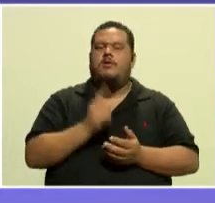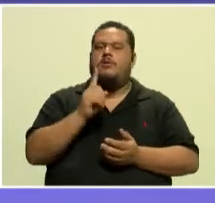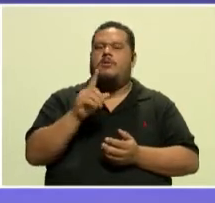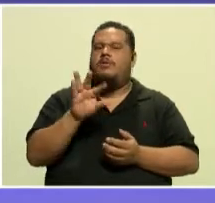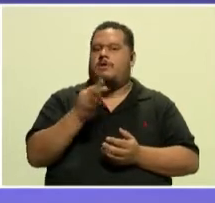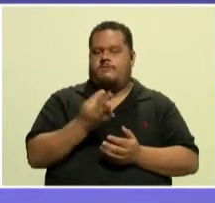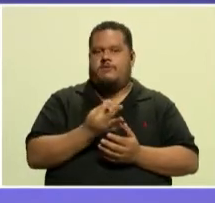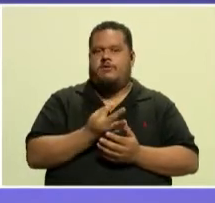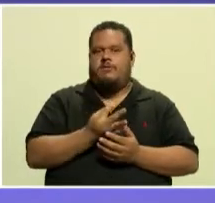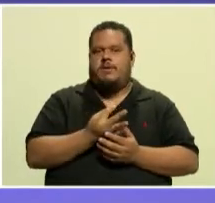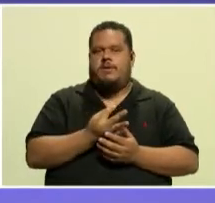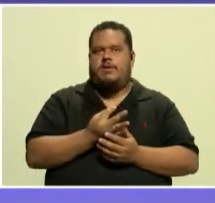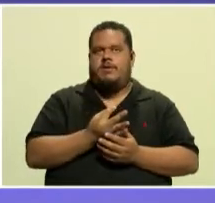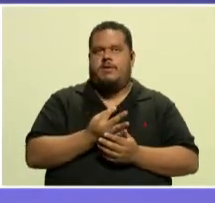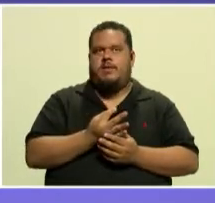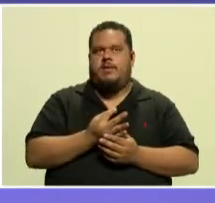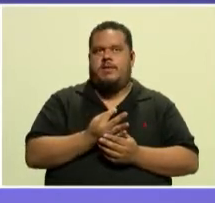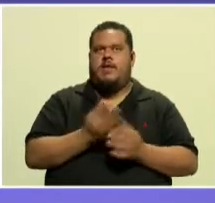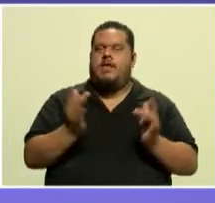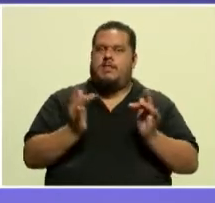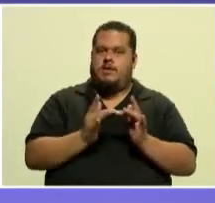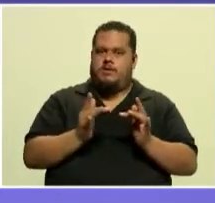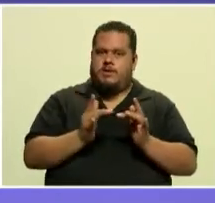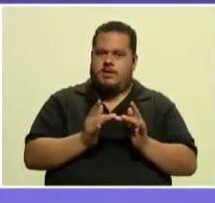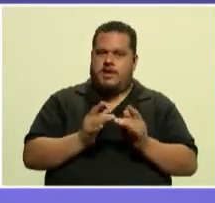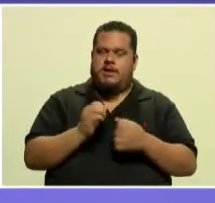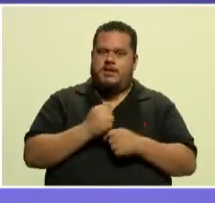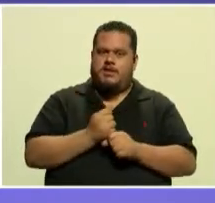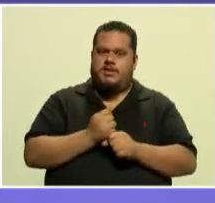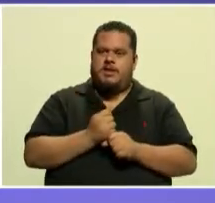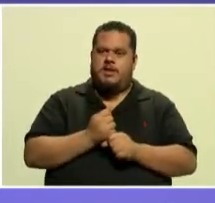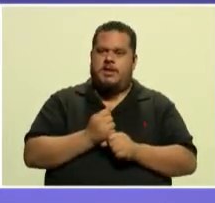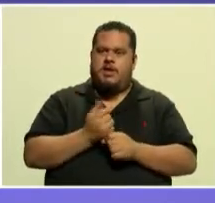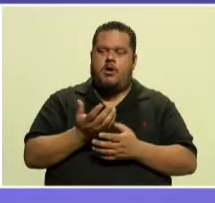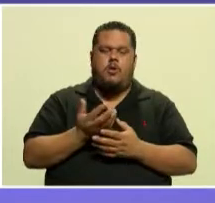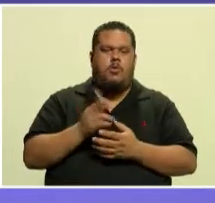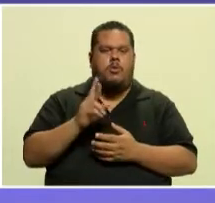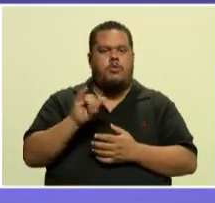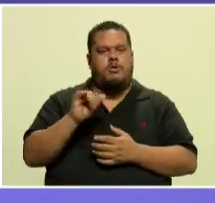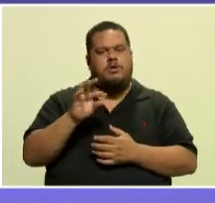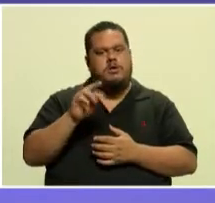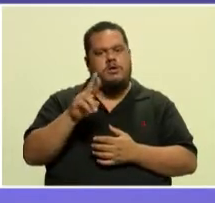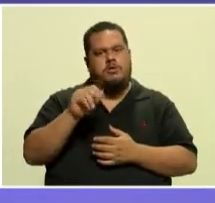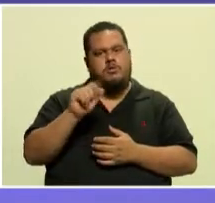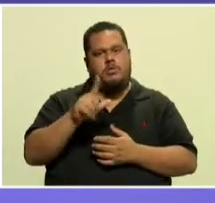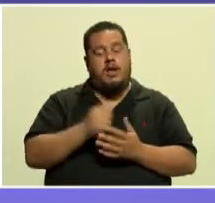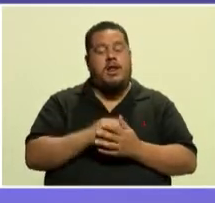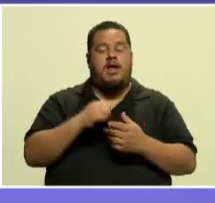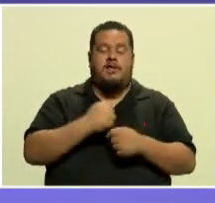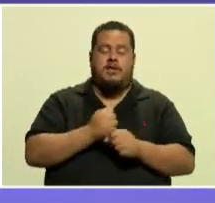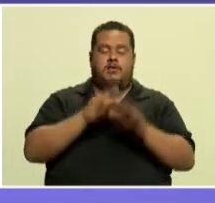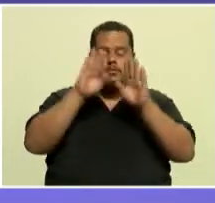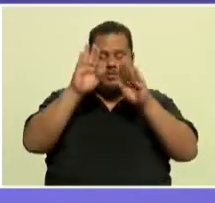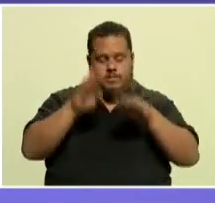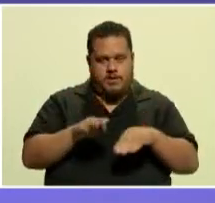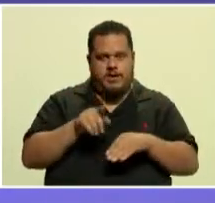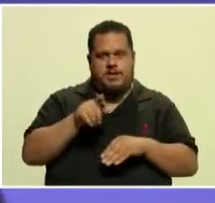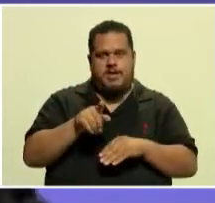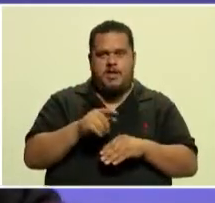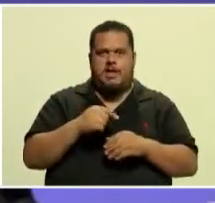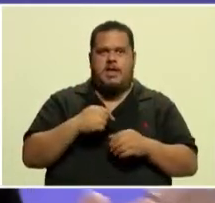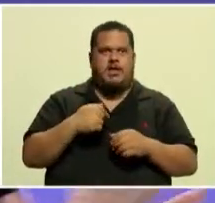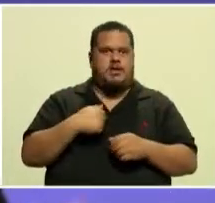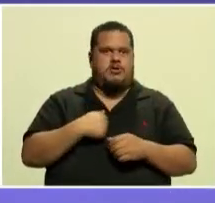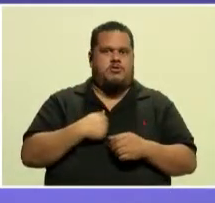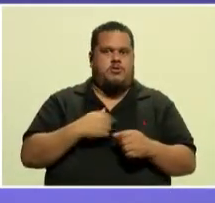mía de conectar, de hacer un ritual también, de hacer un homenaje hacia ella, y llené toda la